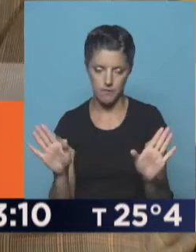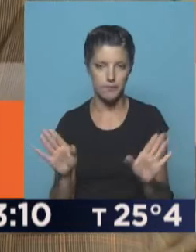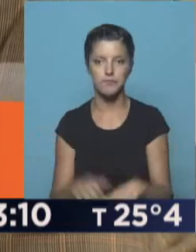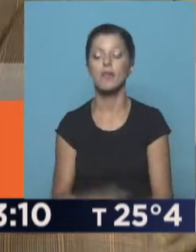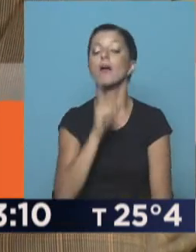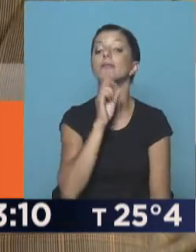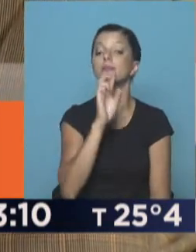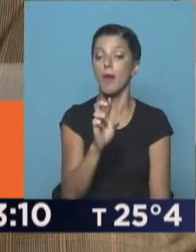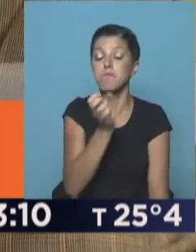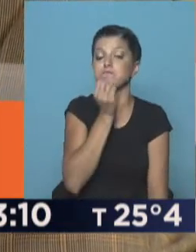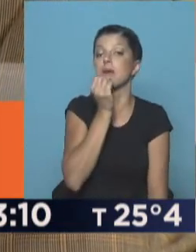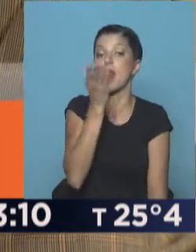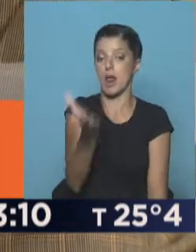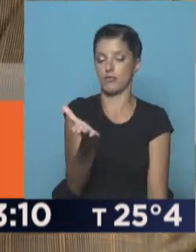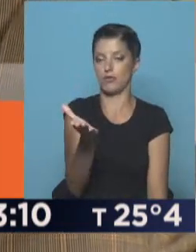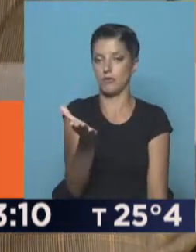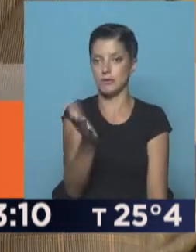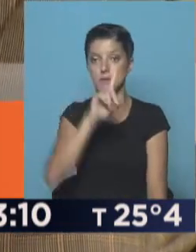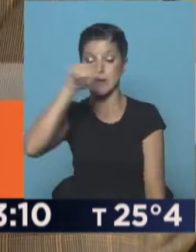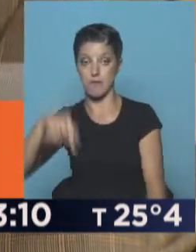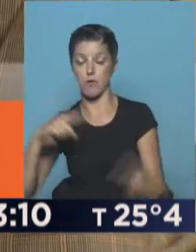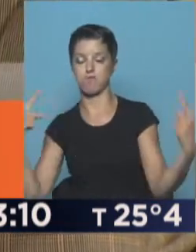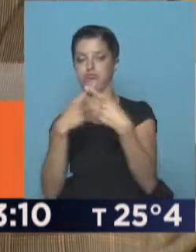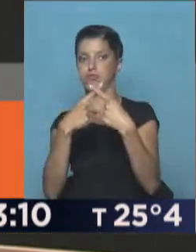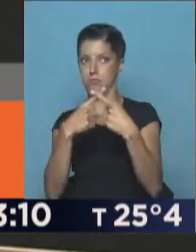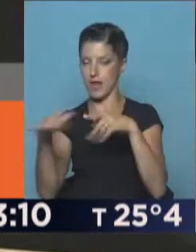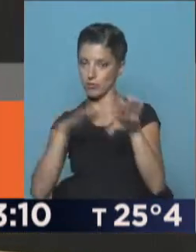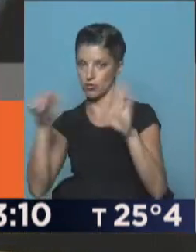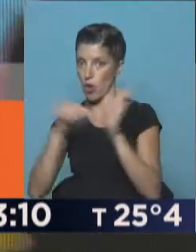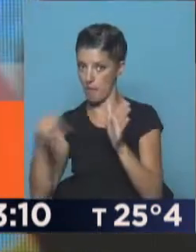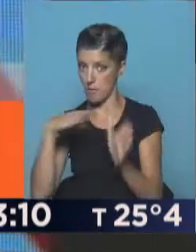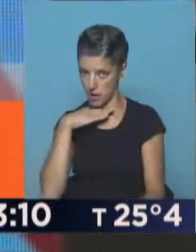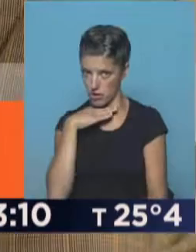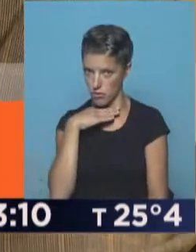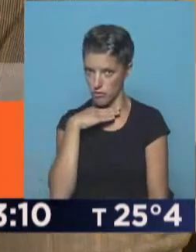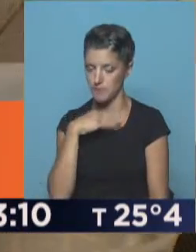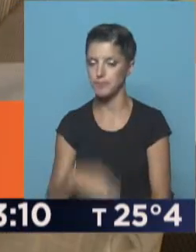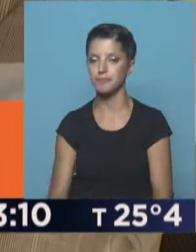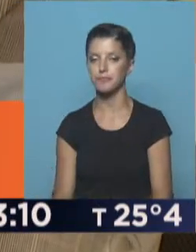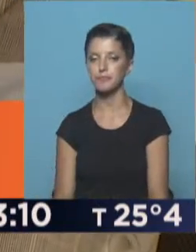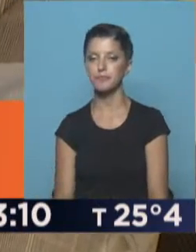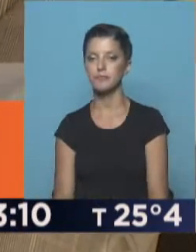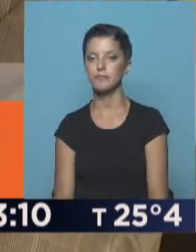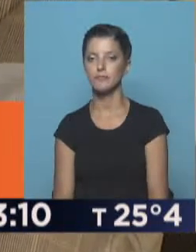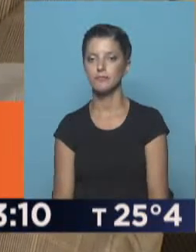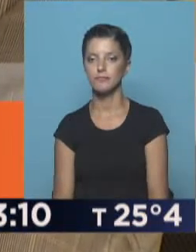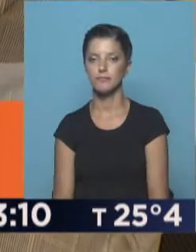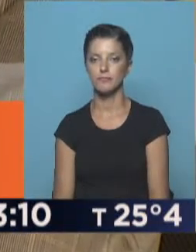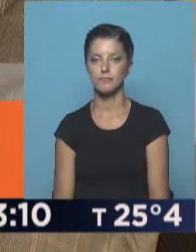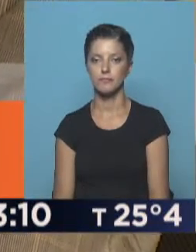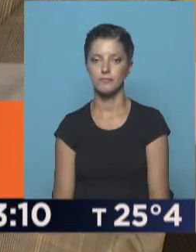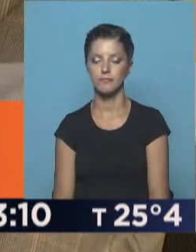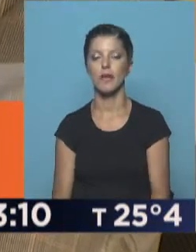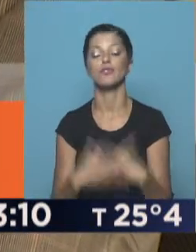hecho declaraciones que han empiojado mucho la situación en México. Y el problema que tiene eso es que cuando